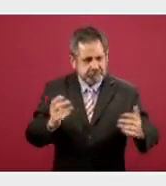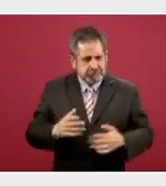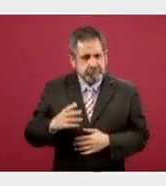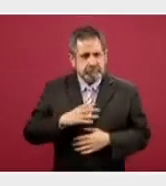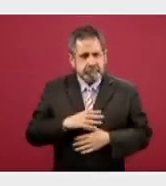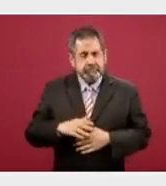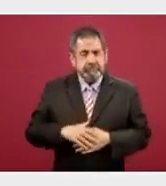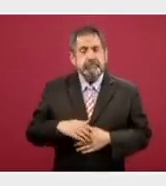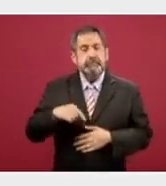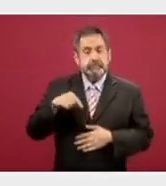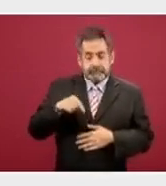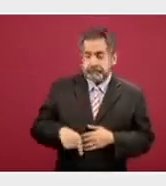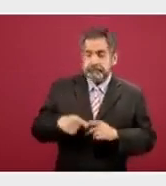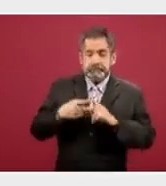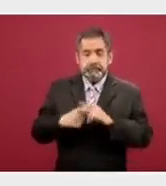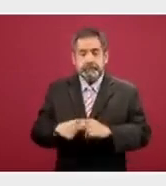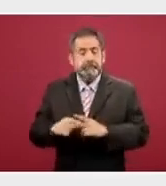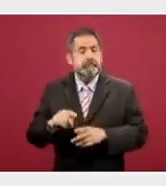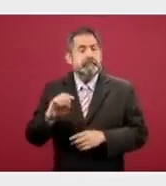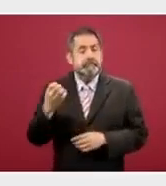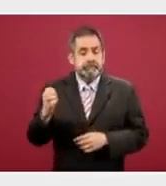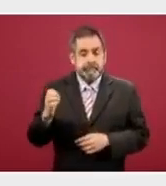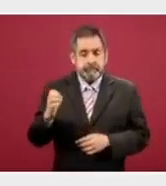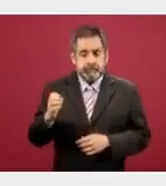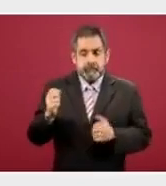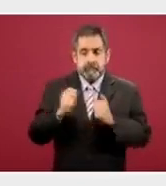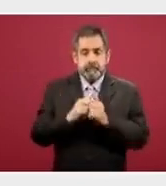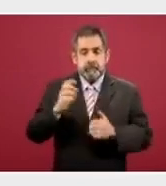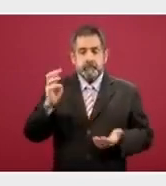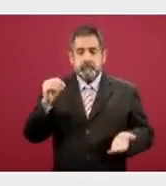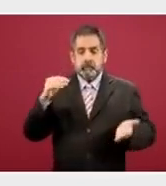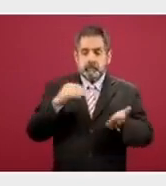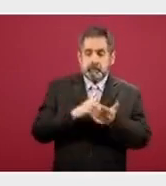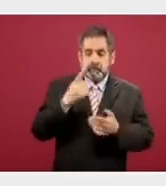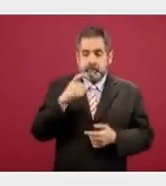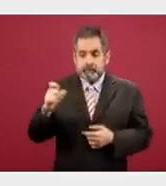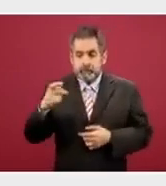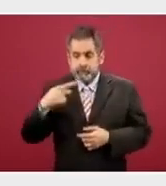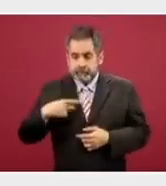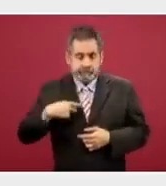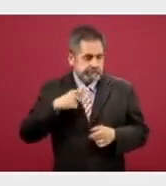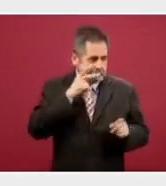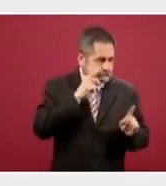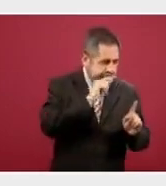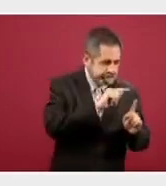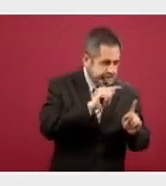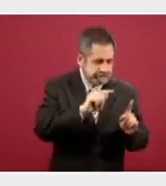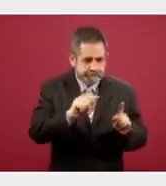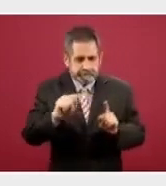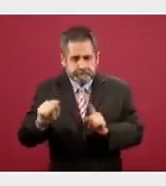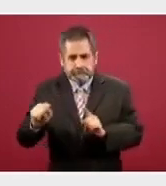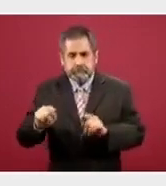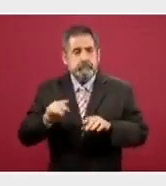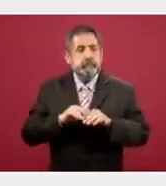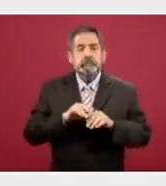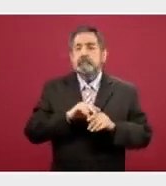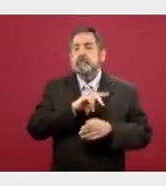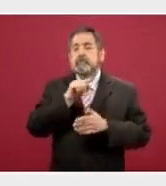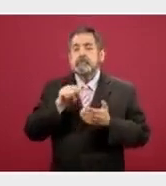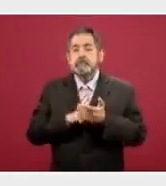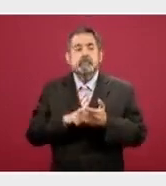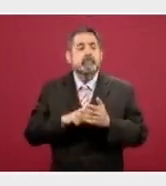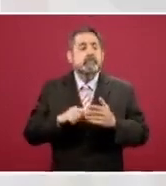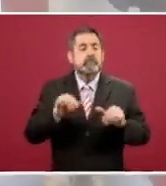Arrancamos en este ejercicio desde enero con estas 9,100 pruebas. Las 9,100 pruebas están distribuidas en el